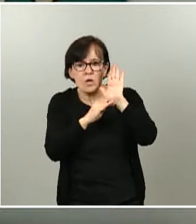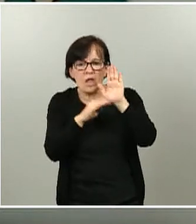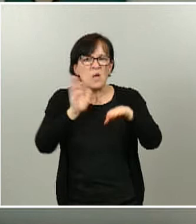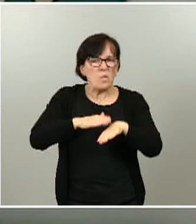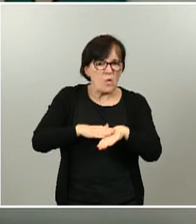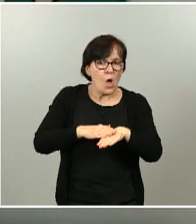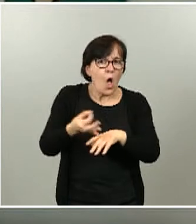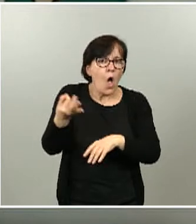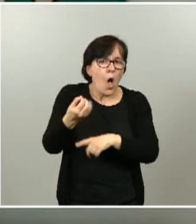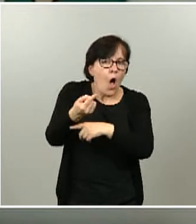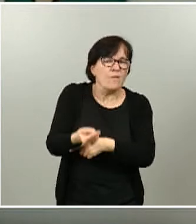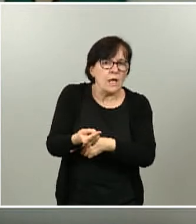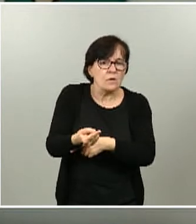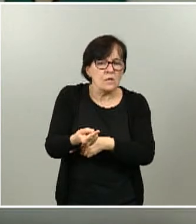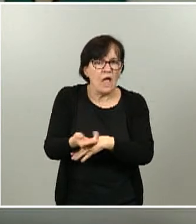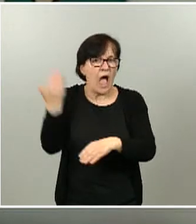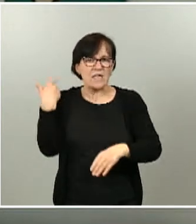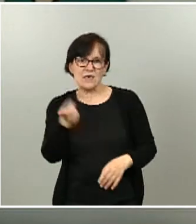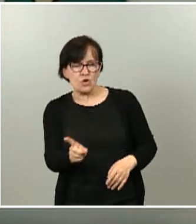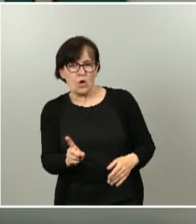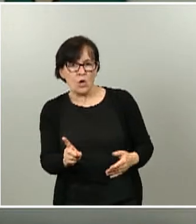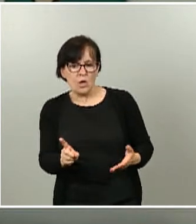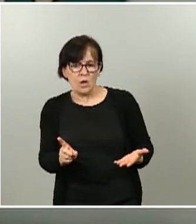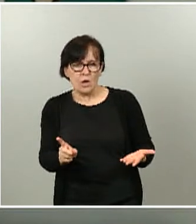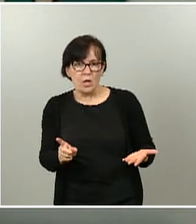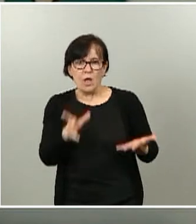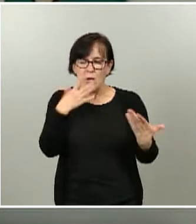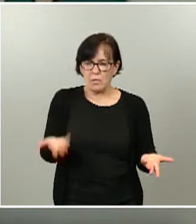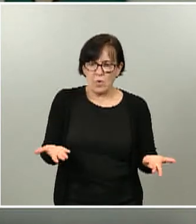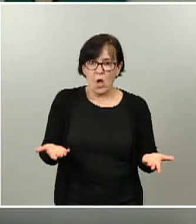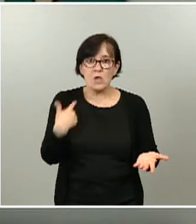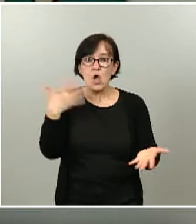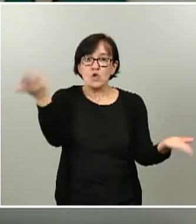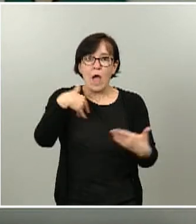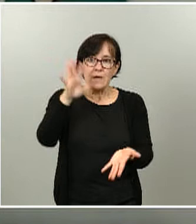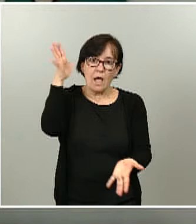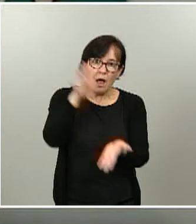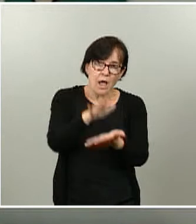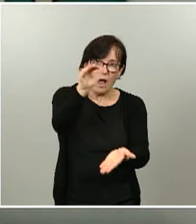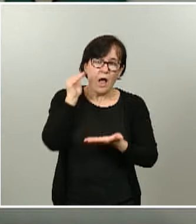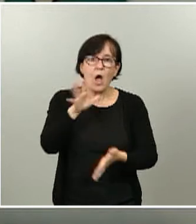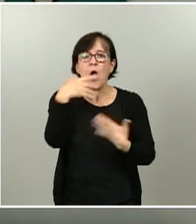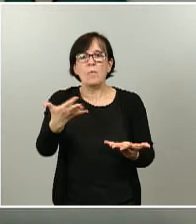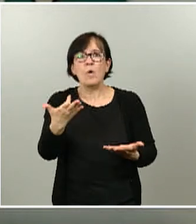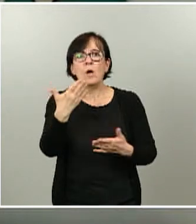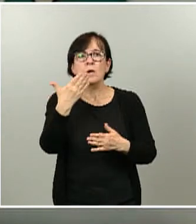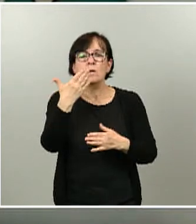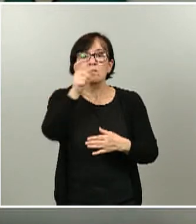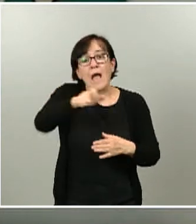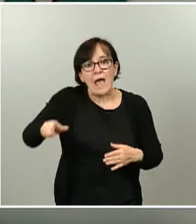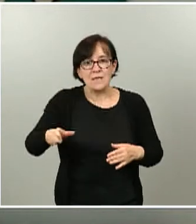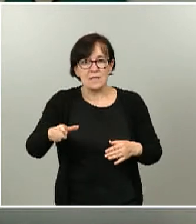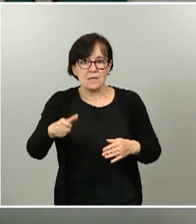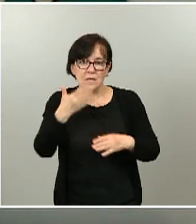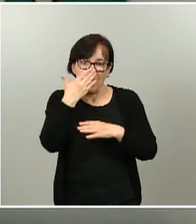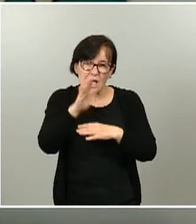obligatorias ahora y no antes? Si fue por la falta de abastecimiento, si tiene que ver con la actitud de la población, si lo han reclamado los